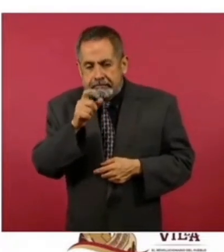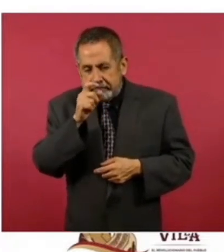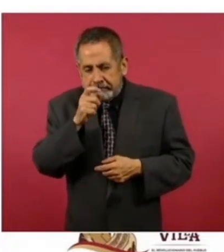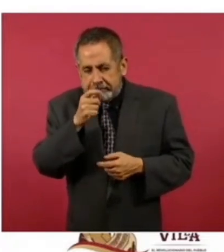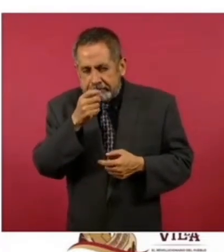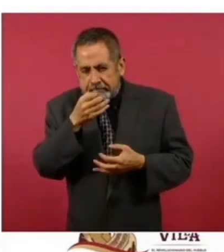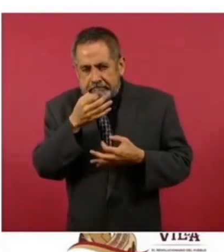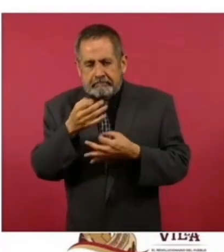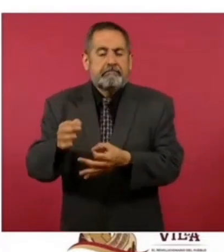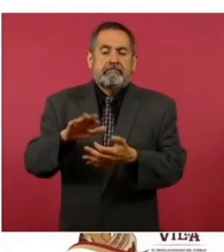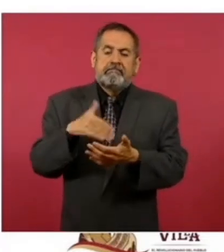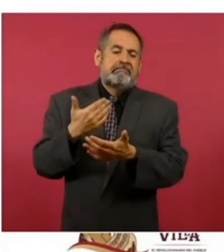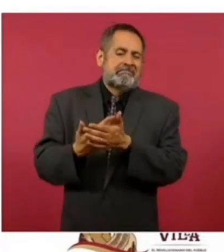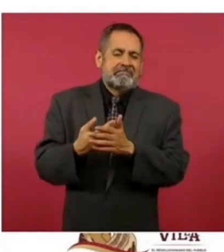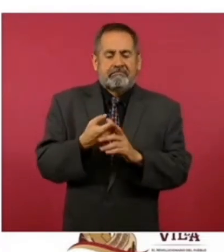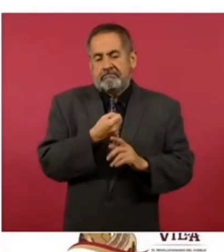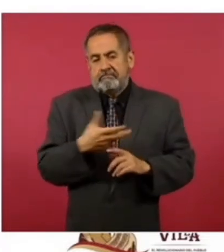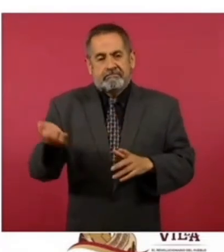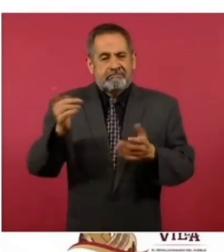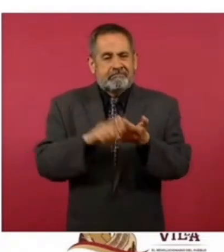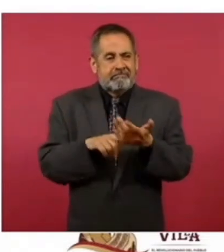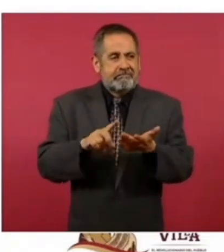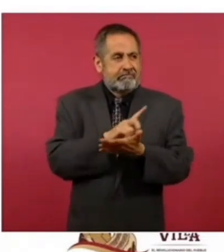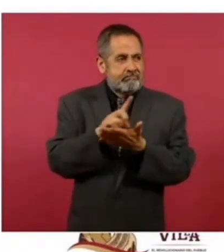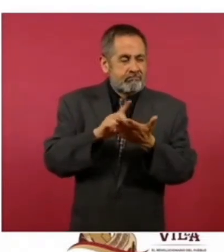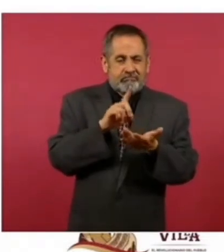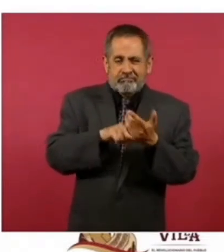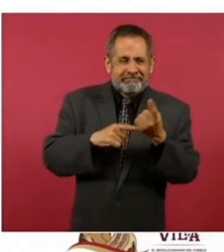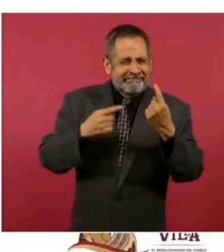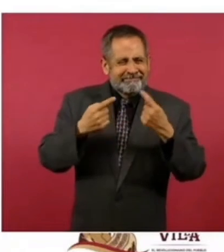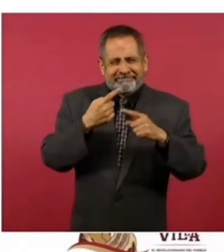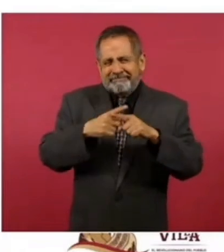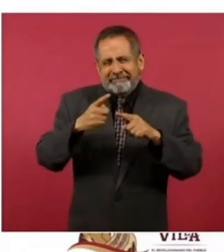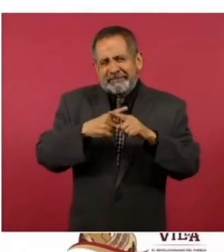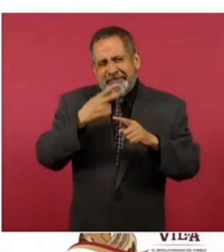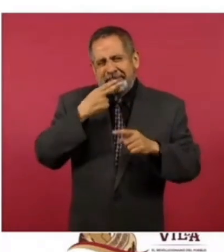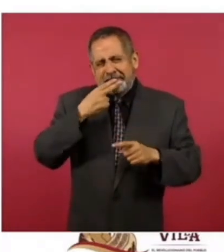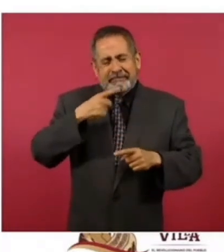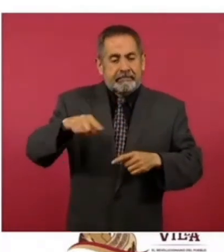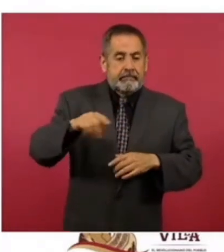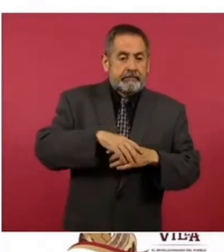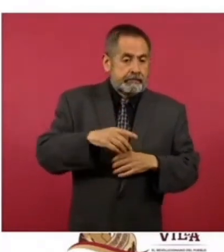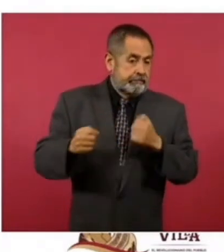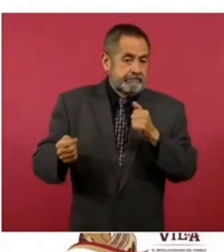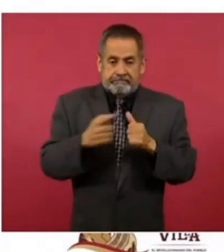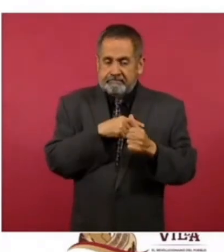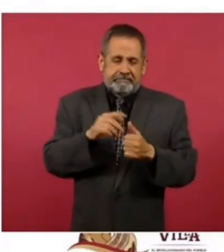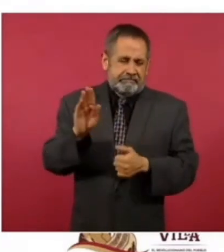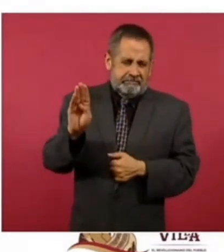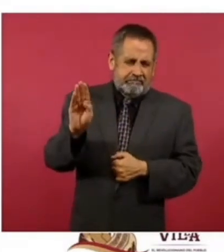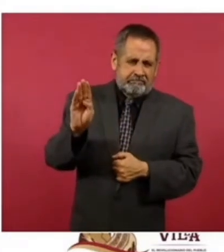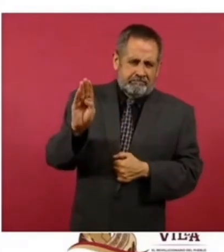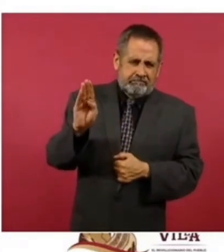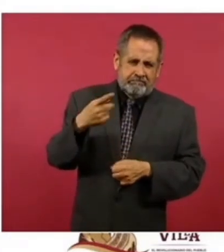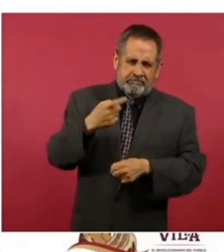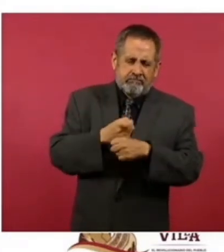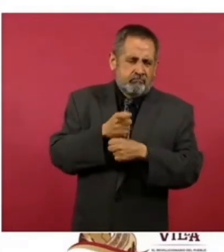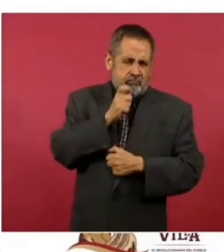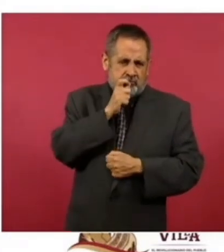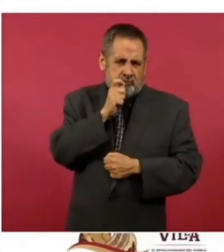de sustancias, drogas, de sustancias psicoactivas que se consumen. Después de la marihuana, popularmente conocida como la